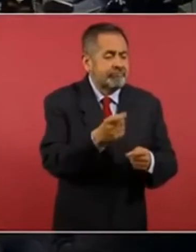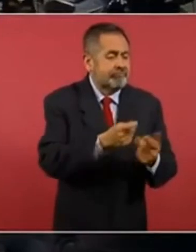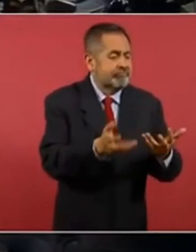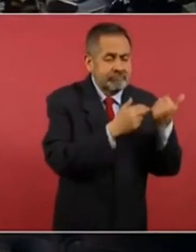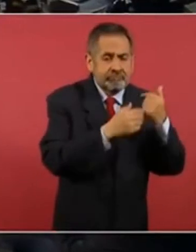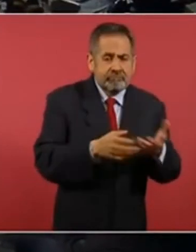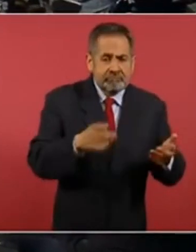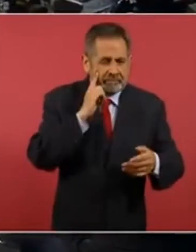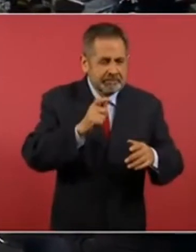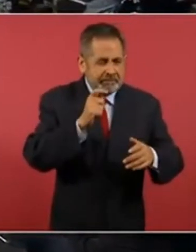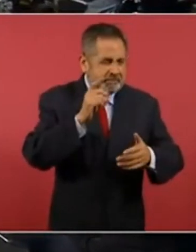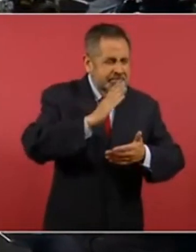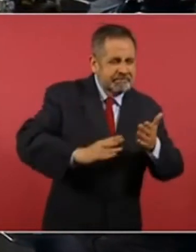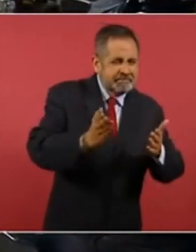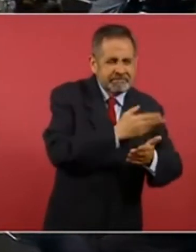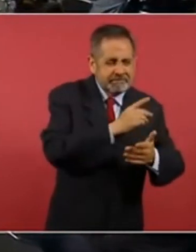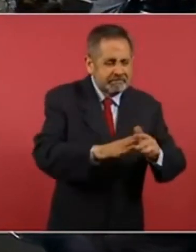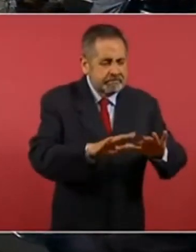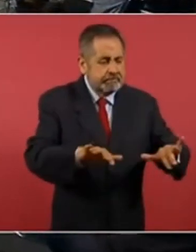o con la tarpala